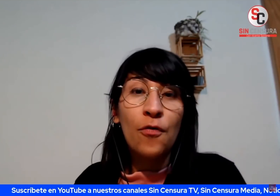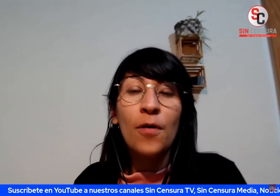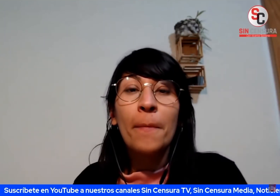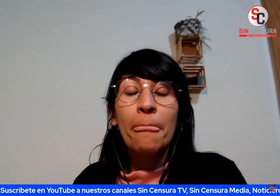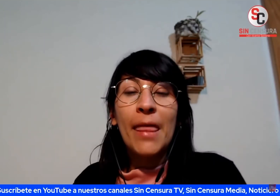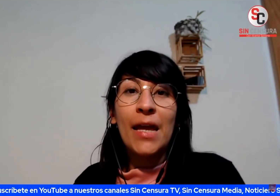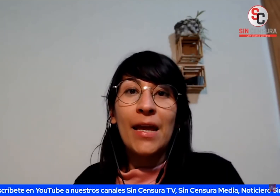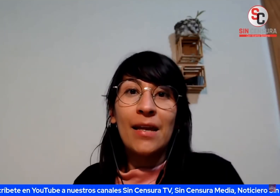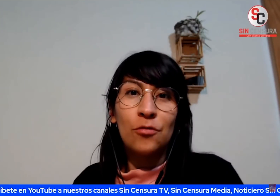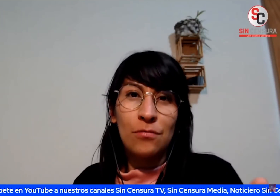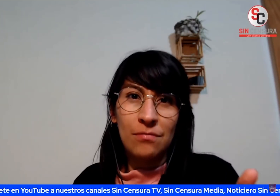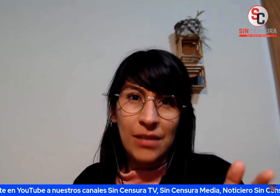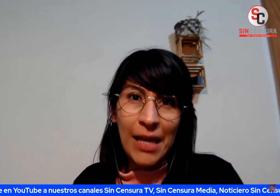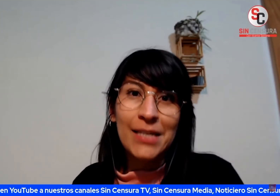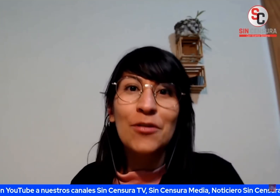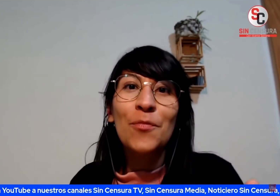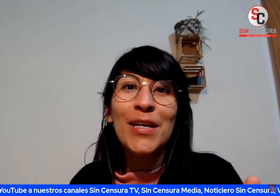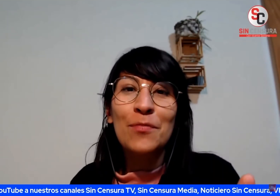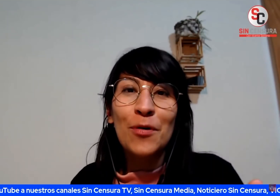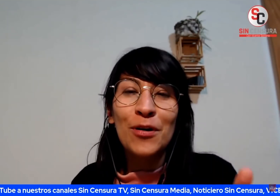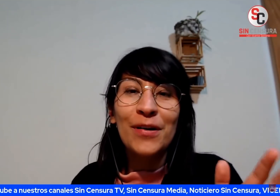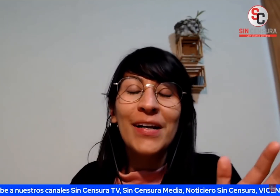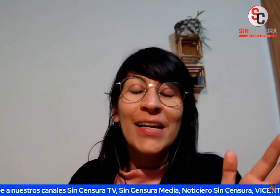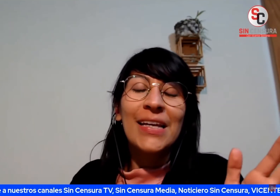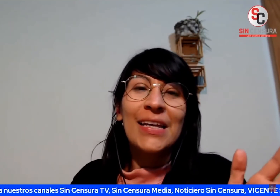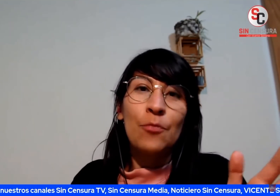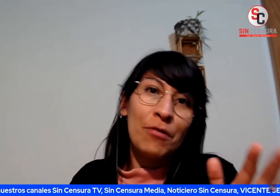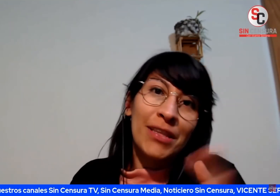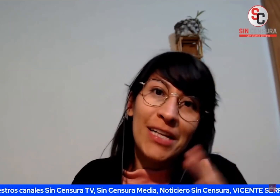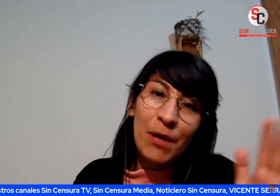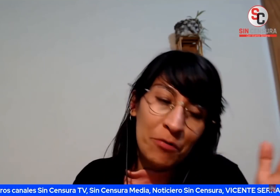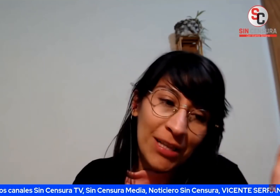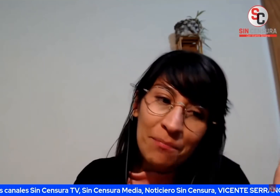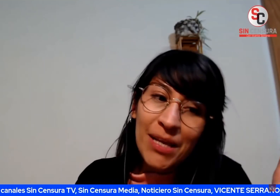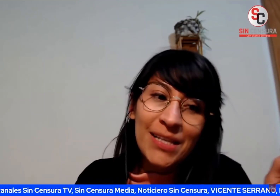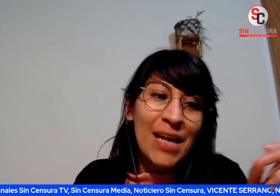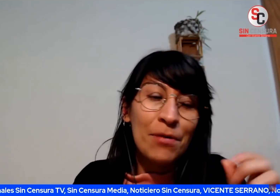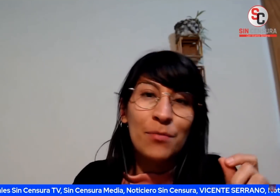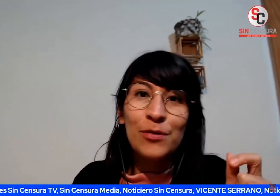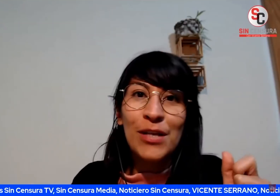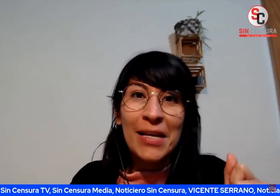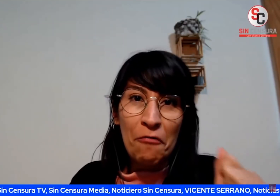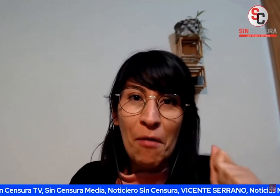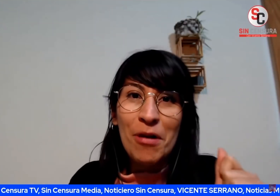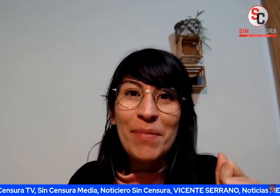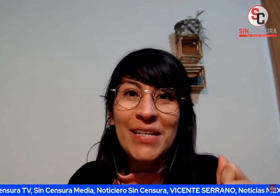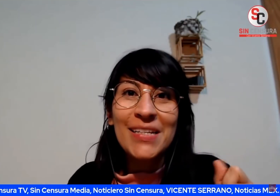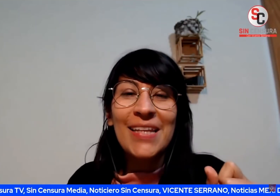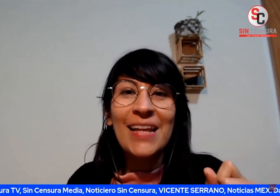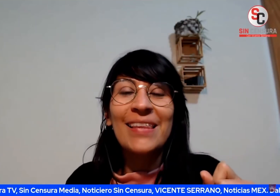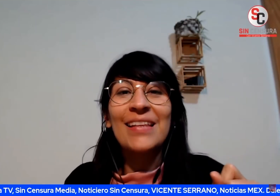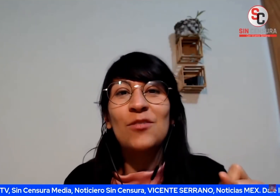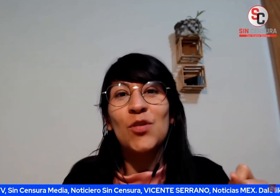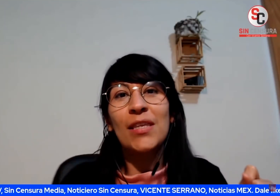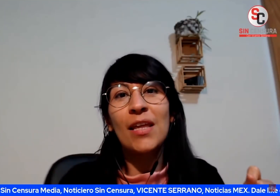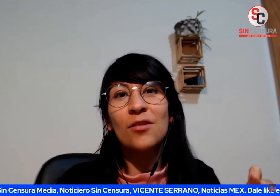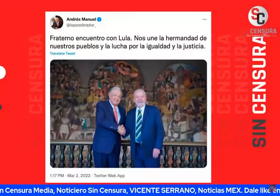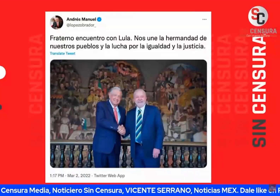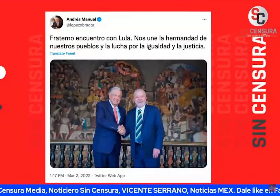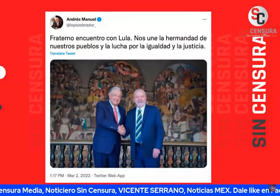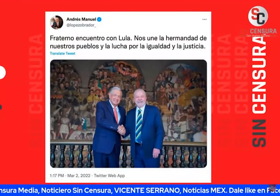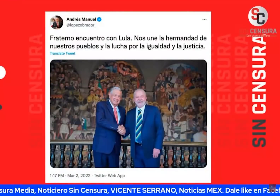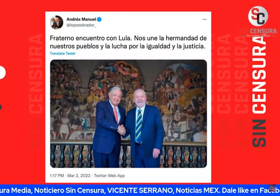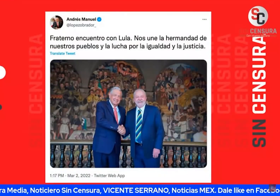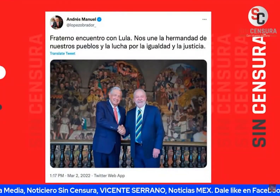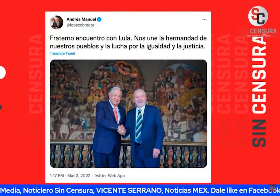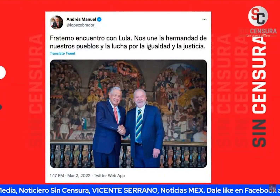su triunfo, 3 si no me equivoco, y bueno, Andrés Manuel también sabemos que fue muy persistente en sus intentos